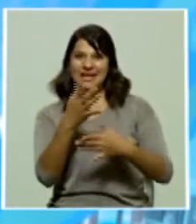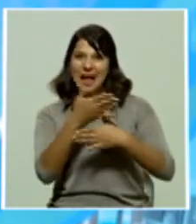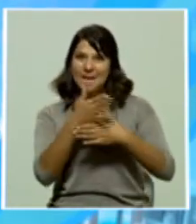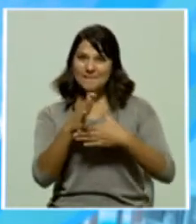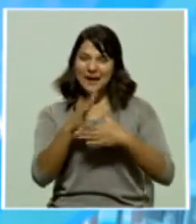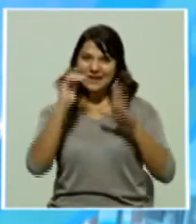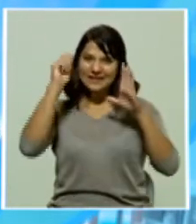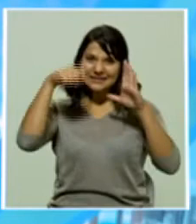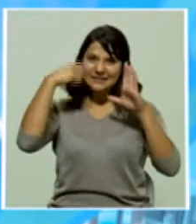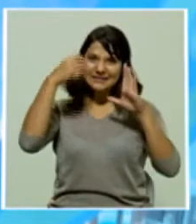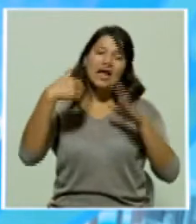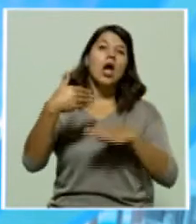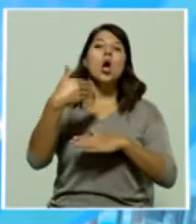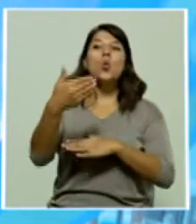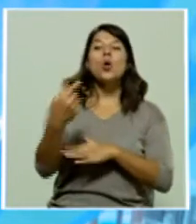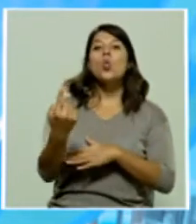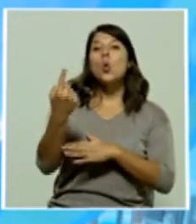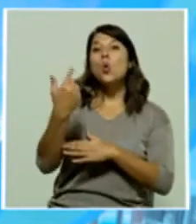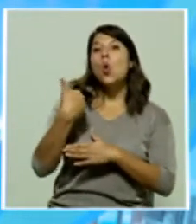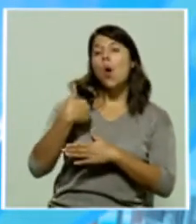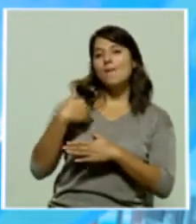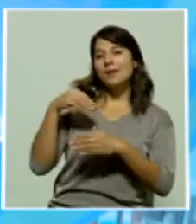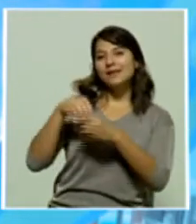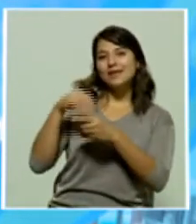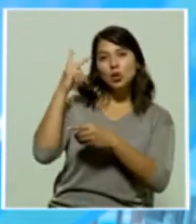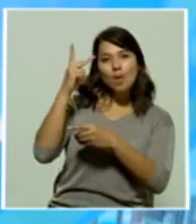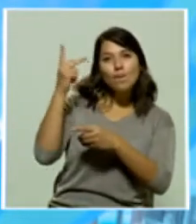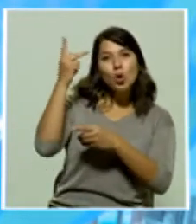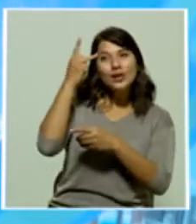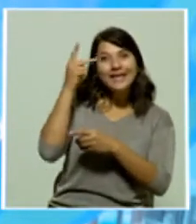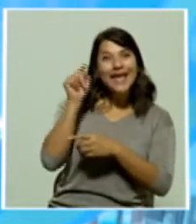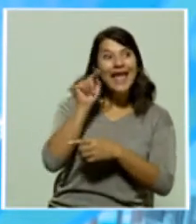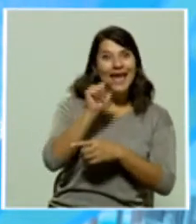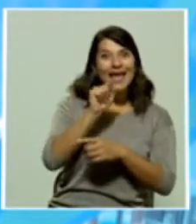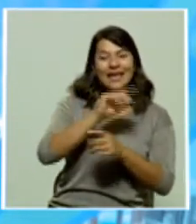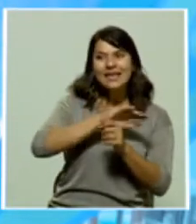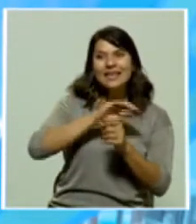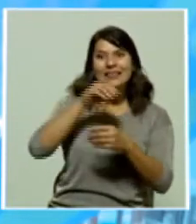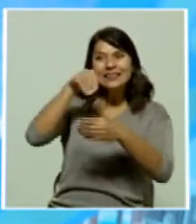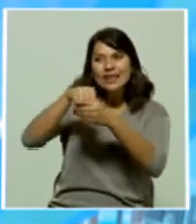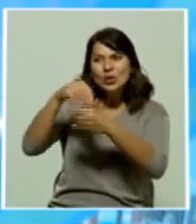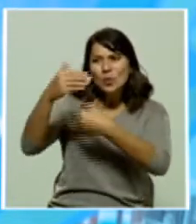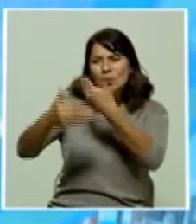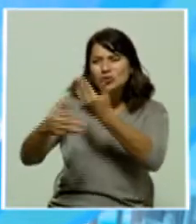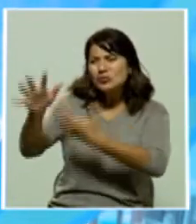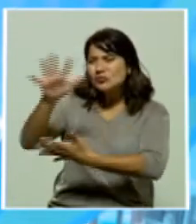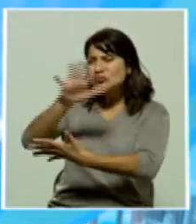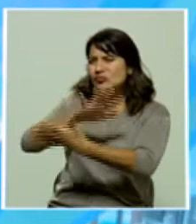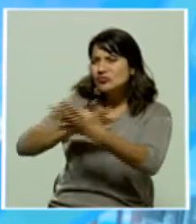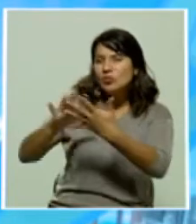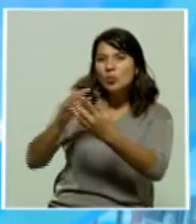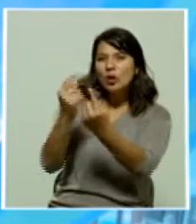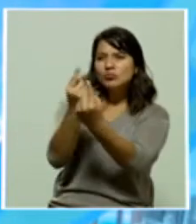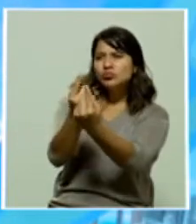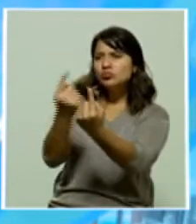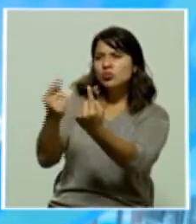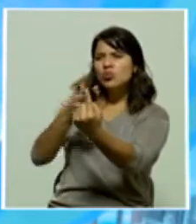ex congresista Sigifredo Pérez, sobreviviente de una masacre, lo